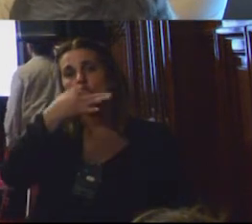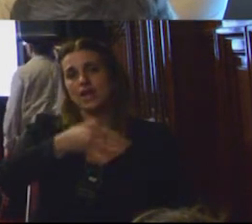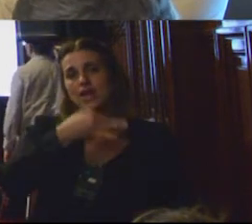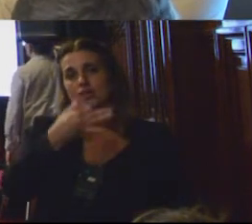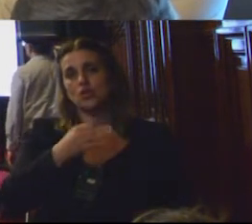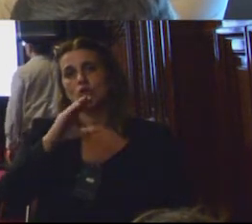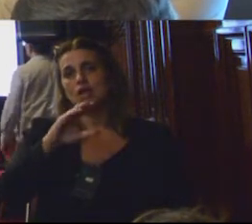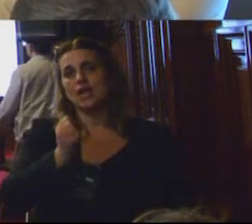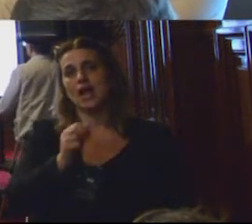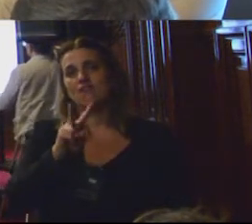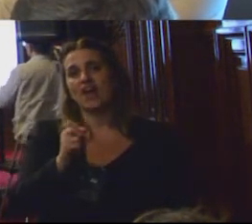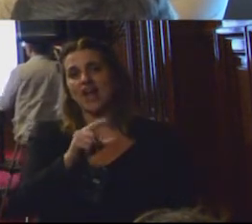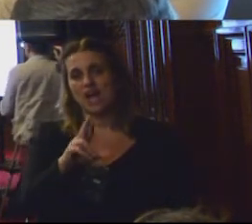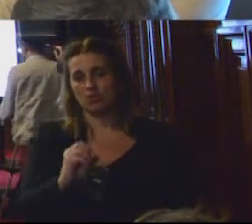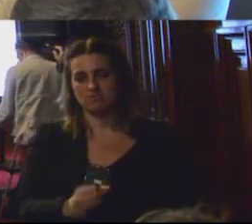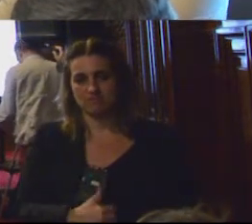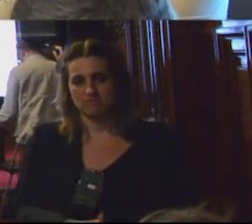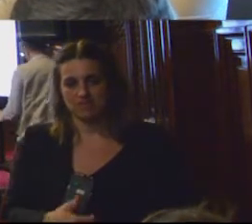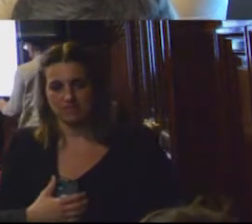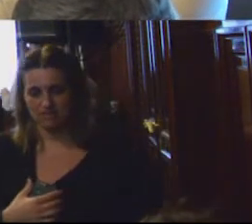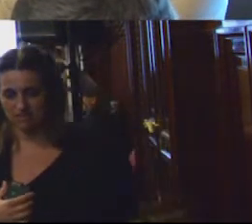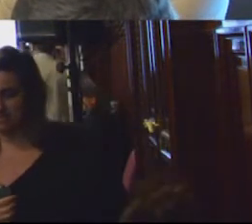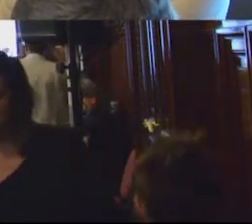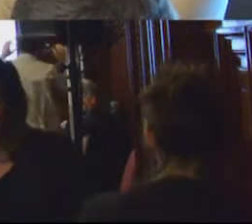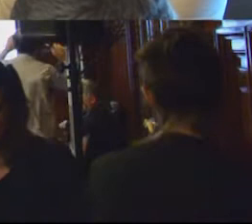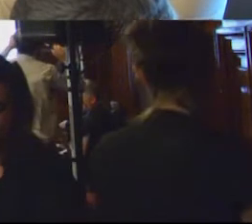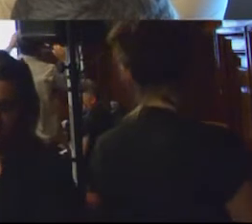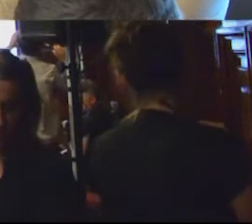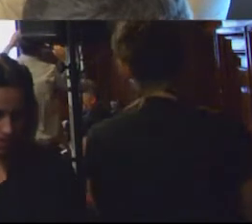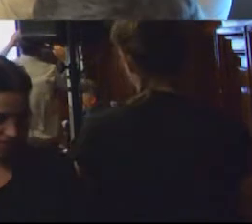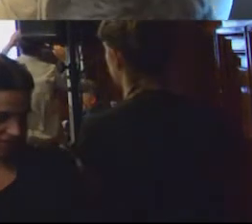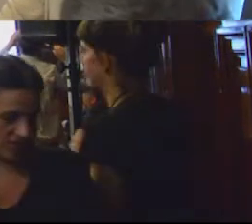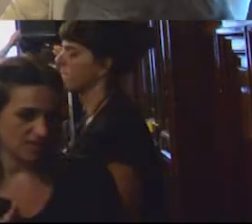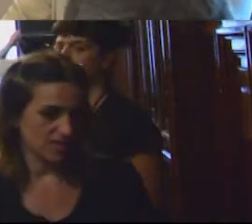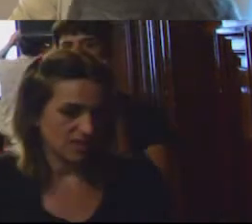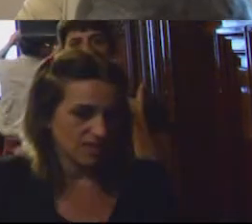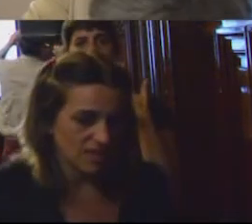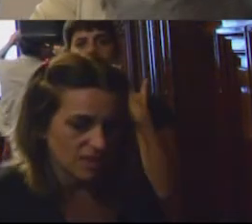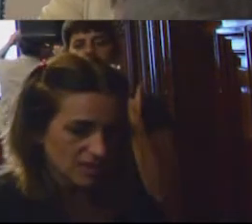James Cavallaro. Muchas gracias, señora presidenta.